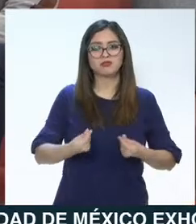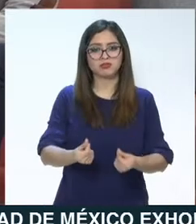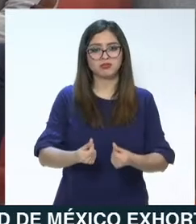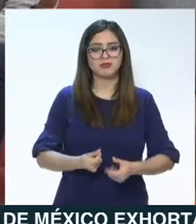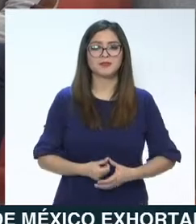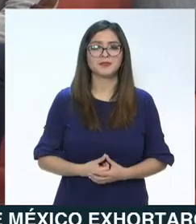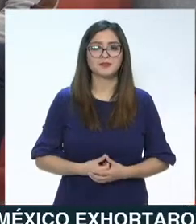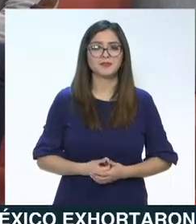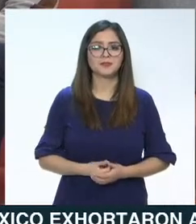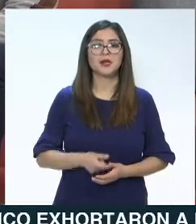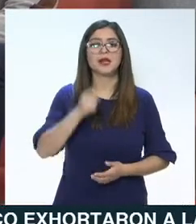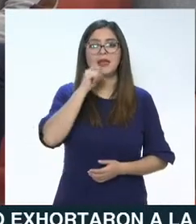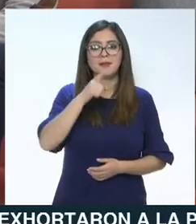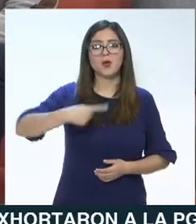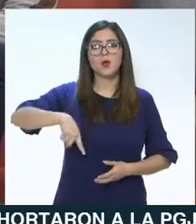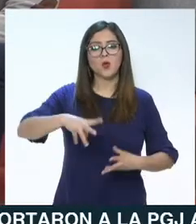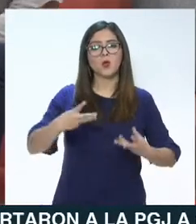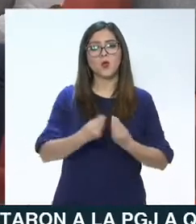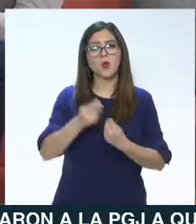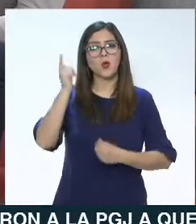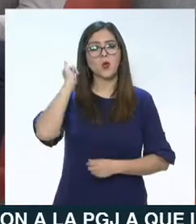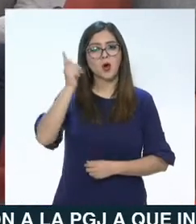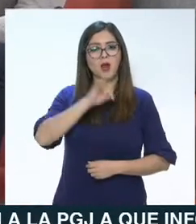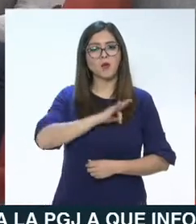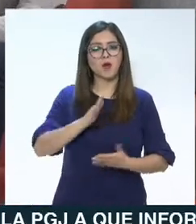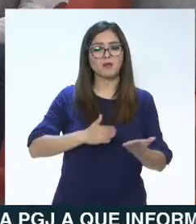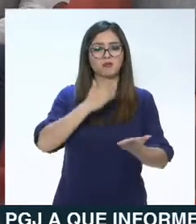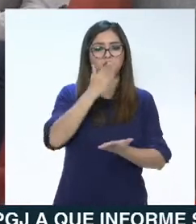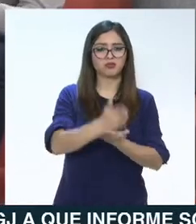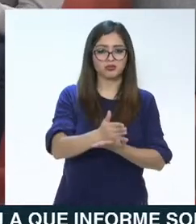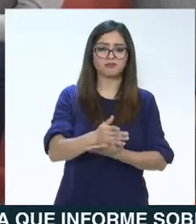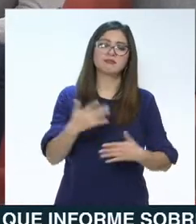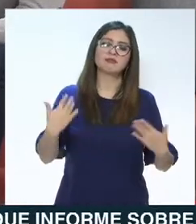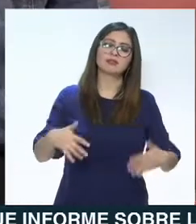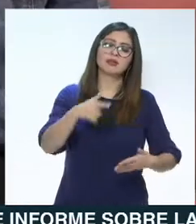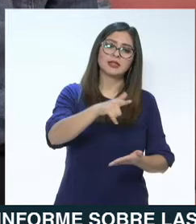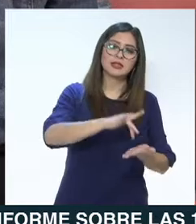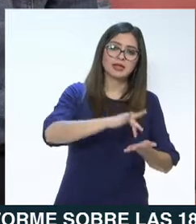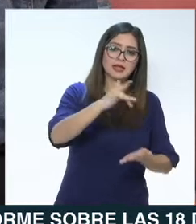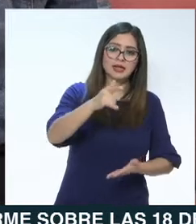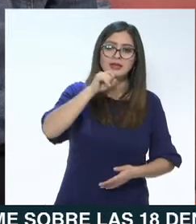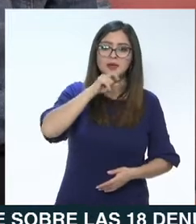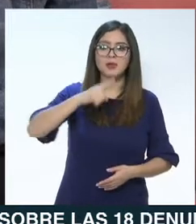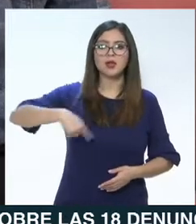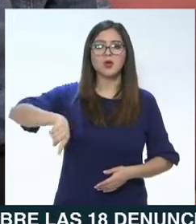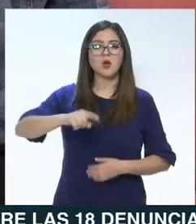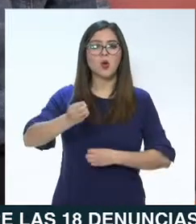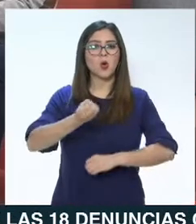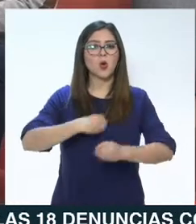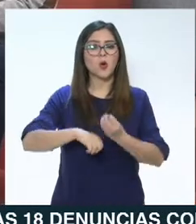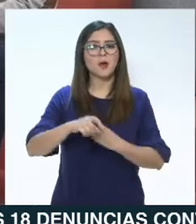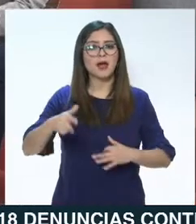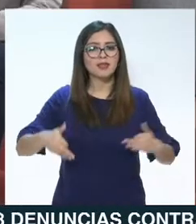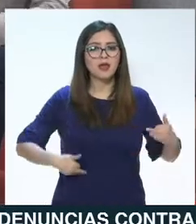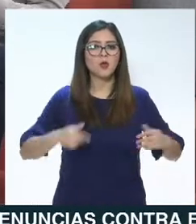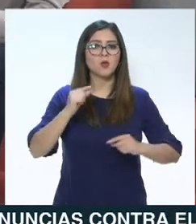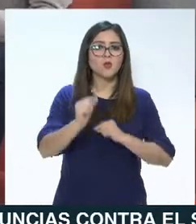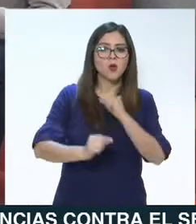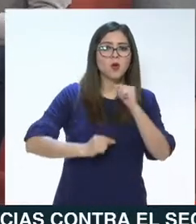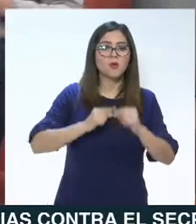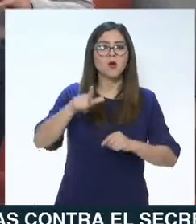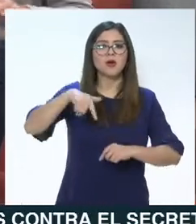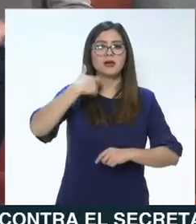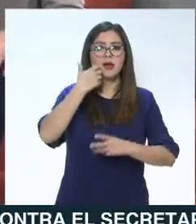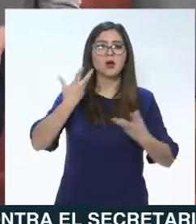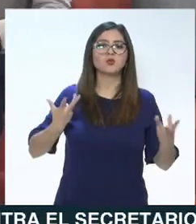las promociones y que nos acompañen. Claro está, pero gracias también a ustedes y a esta compañía que se suma, por supuesto, que quieren pues contribuir un